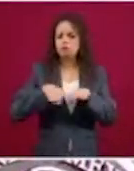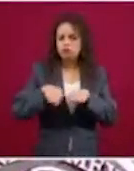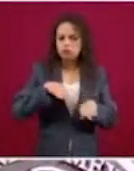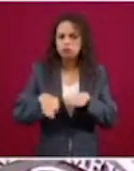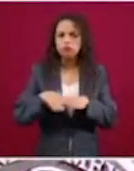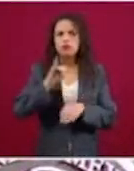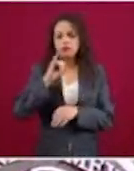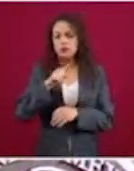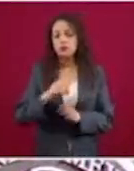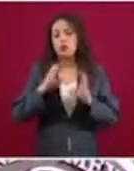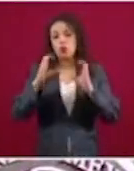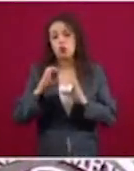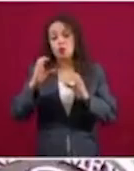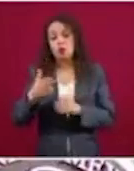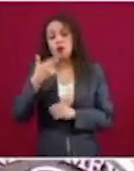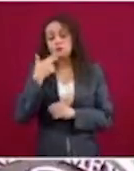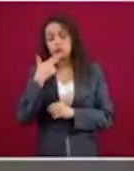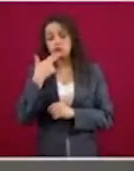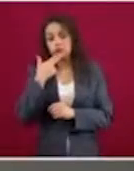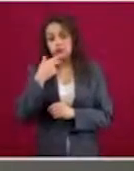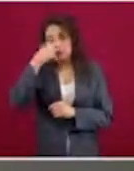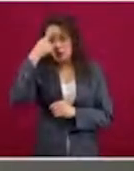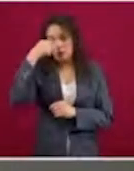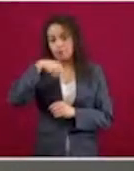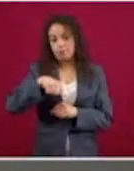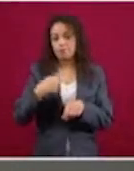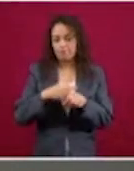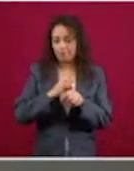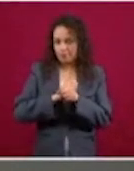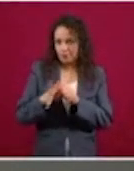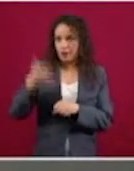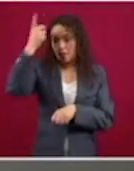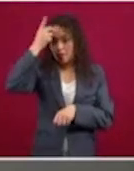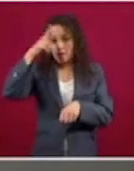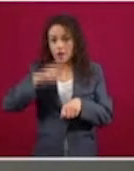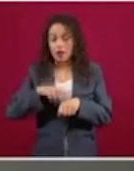medidas sanitarias, que eso el director de Pemex, quien es